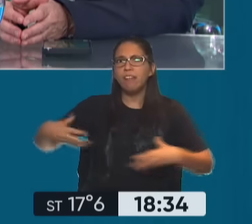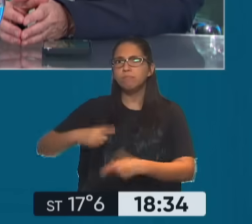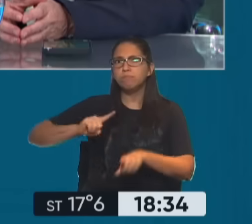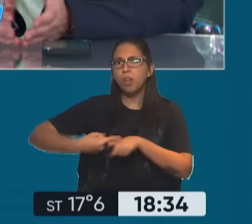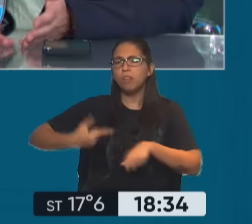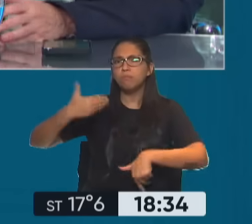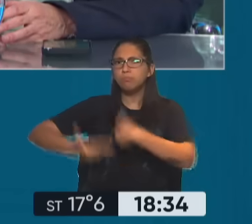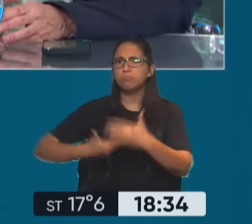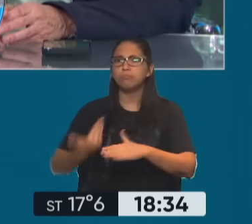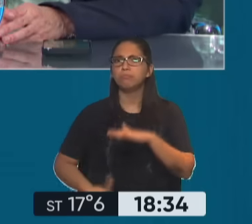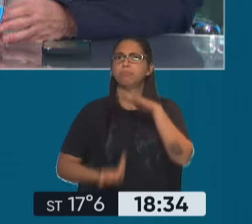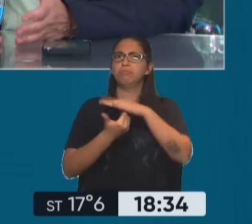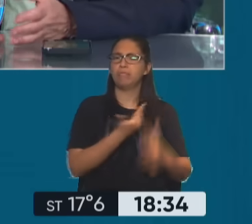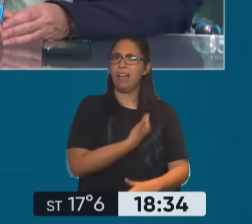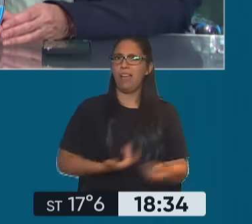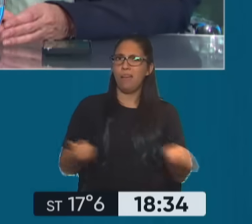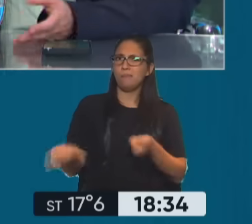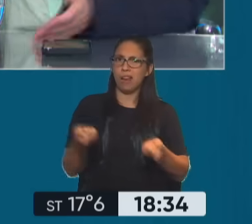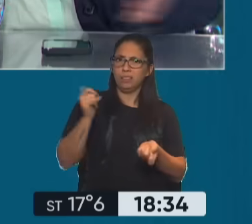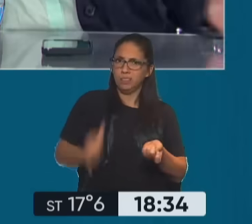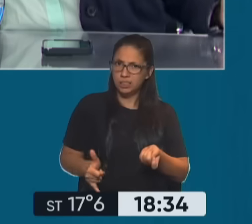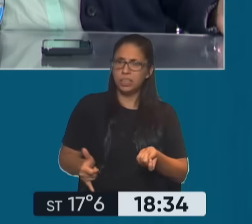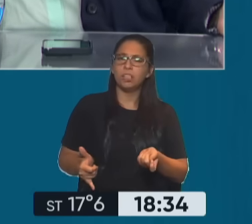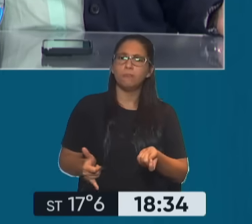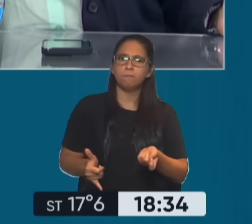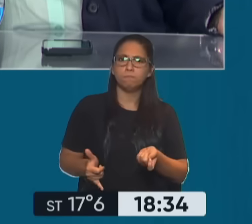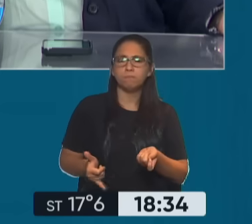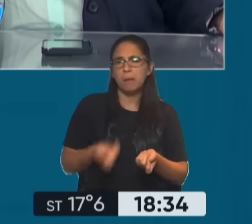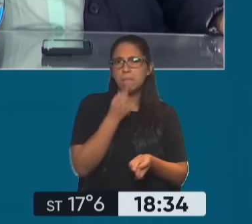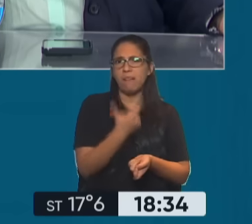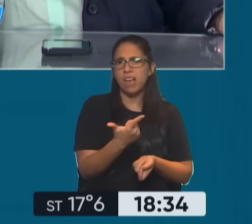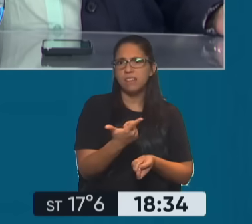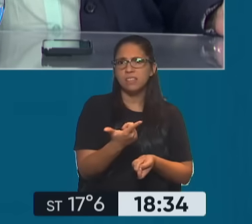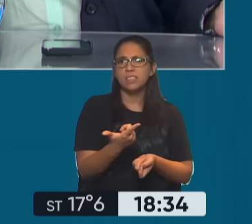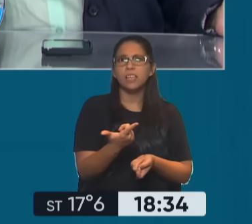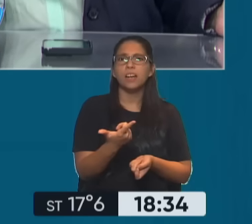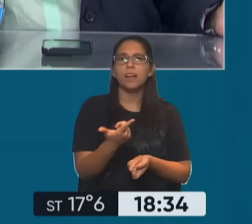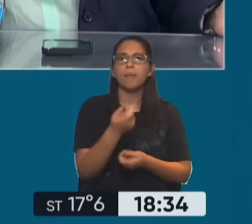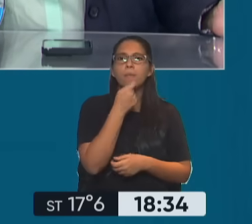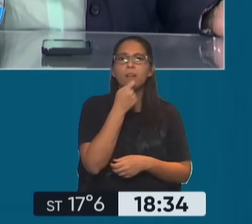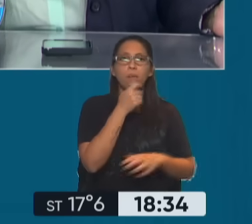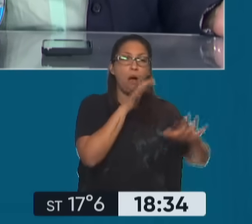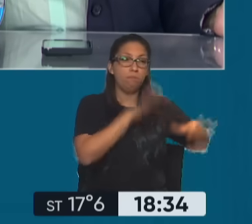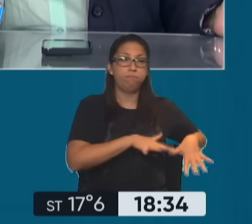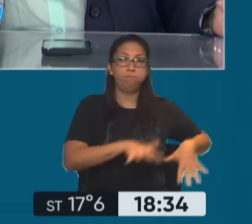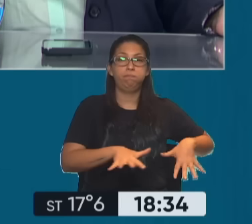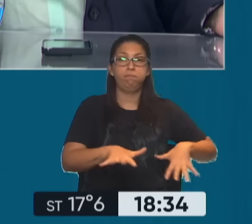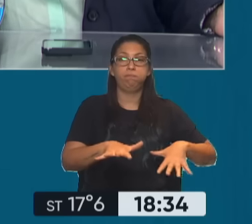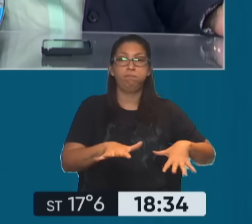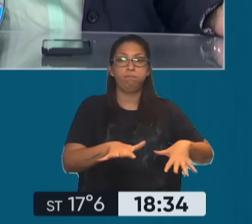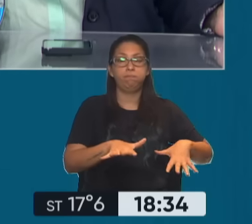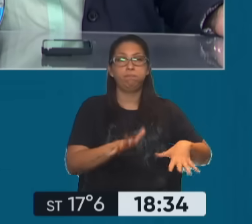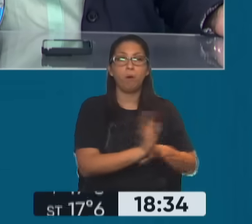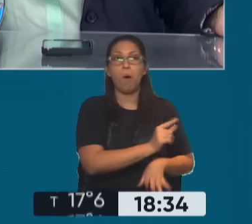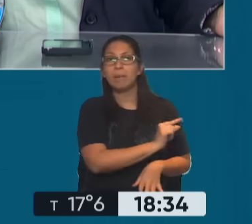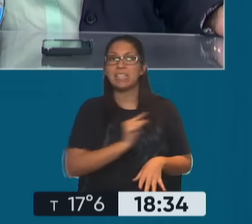si lidera el Ejecutivo, probablemente le sea mucho más fácil contener a una tropa en alguna medida